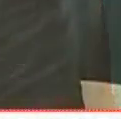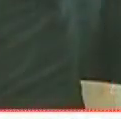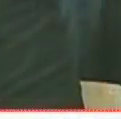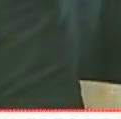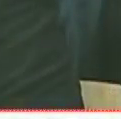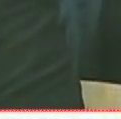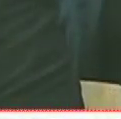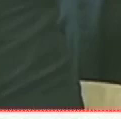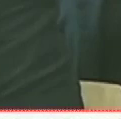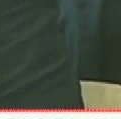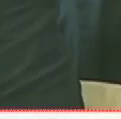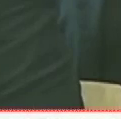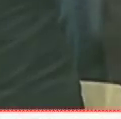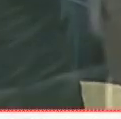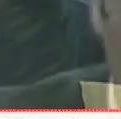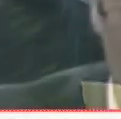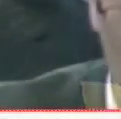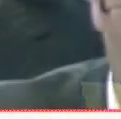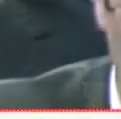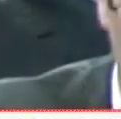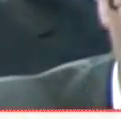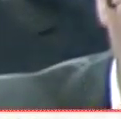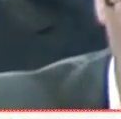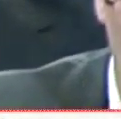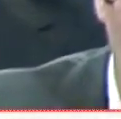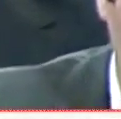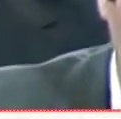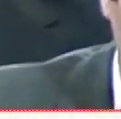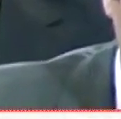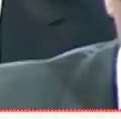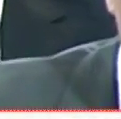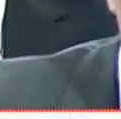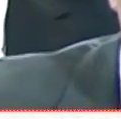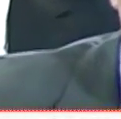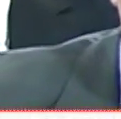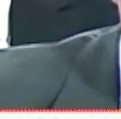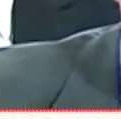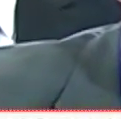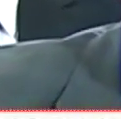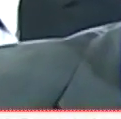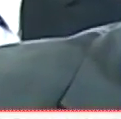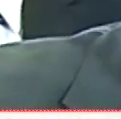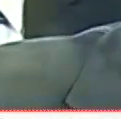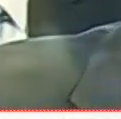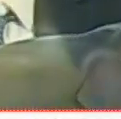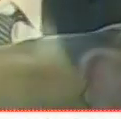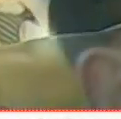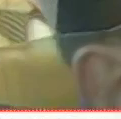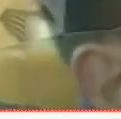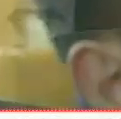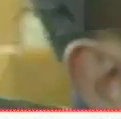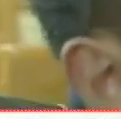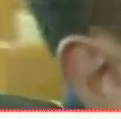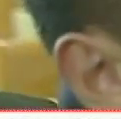de la gran alianza política nacional de China para entonces.